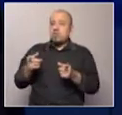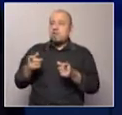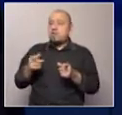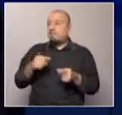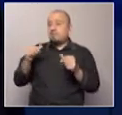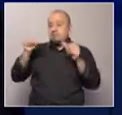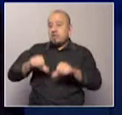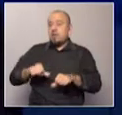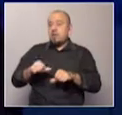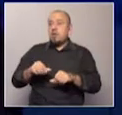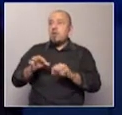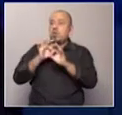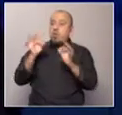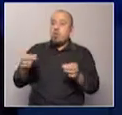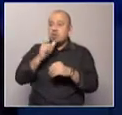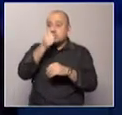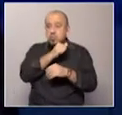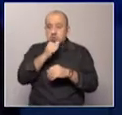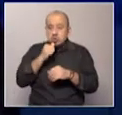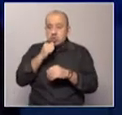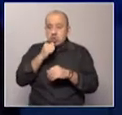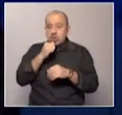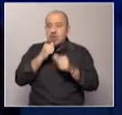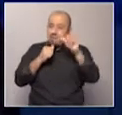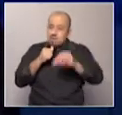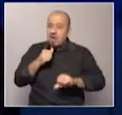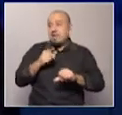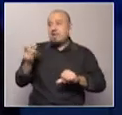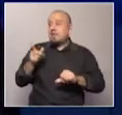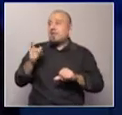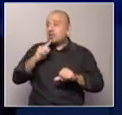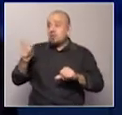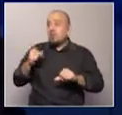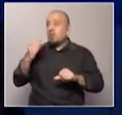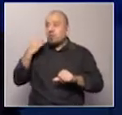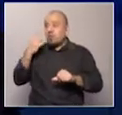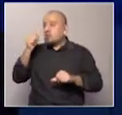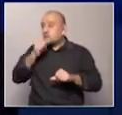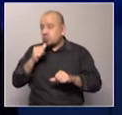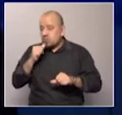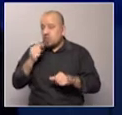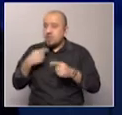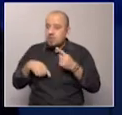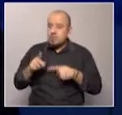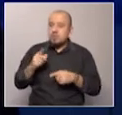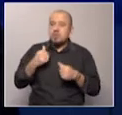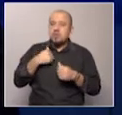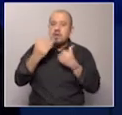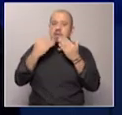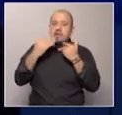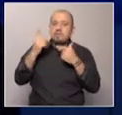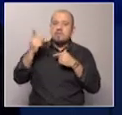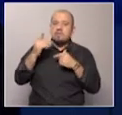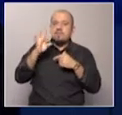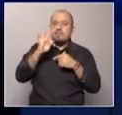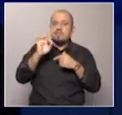con el remedio se transforma en una nueva nueva enfermedad entonces hay muchas cosas para pensar el otro día hablamos con con unos criminales de texas